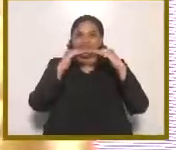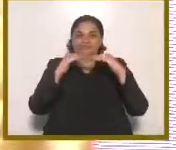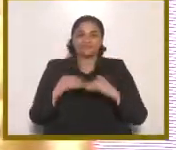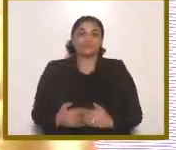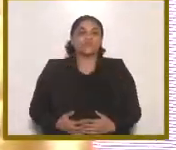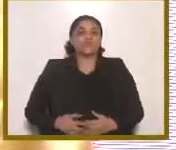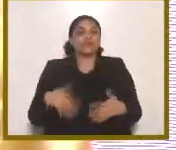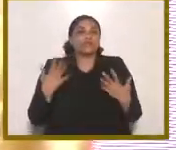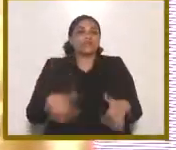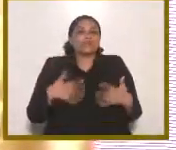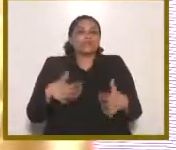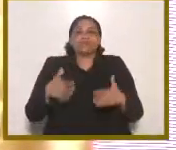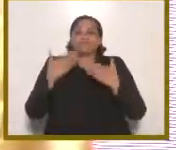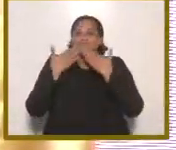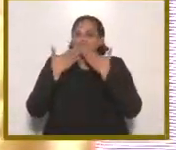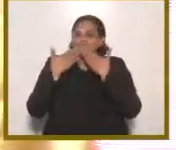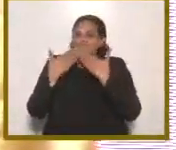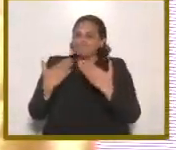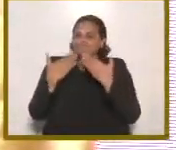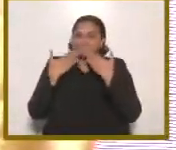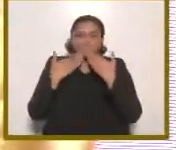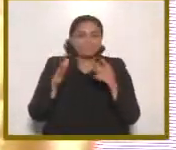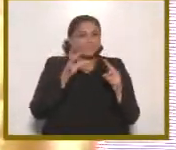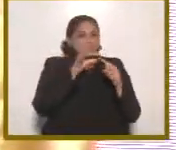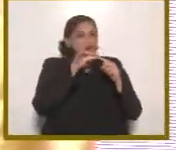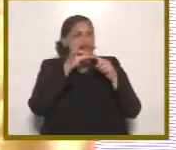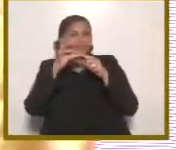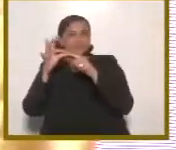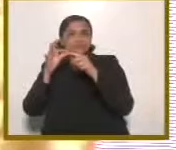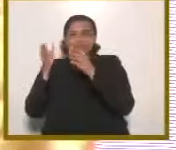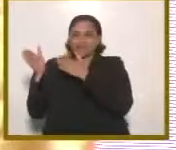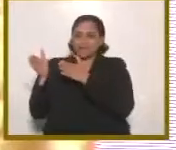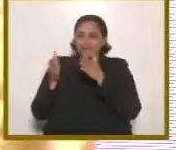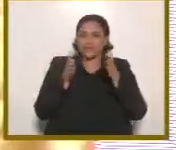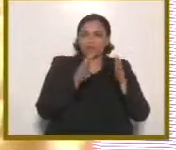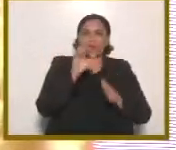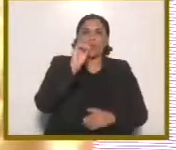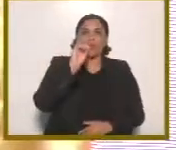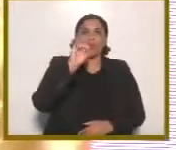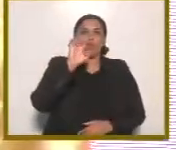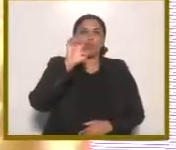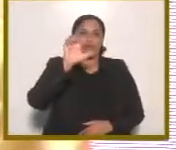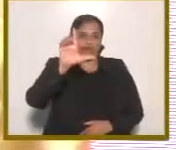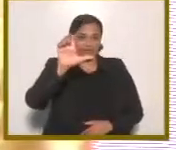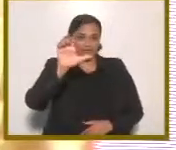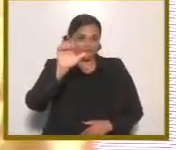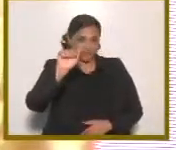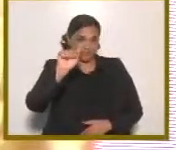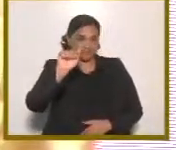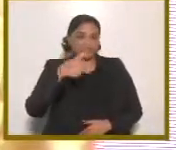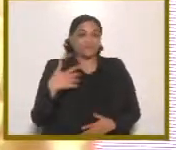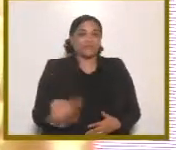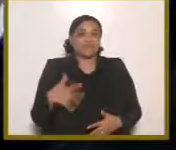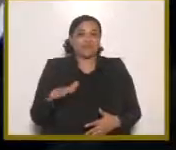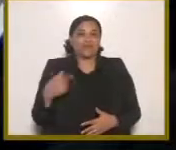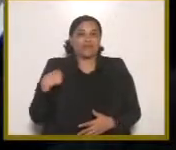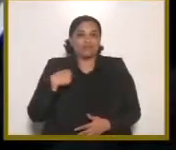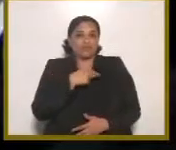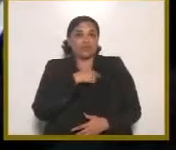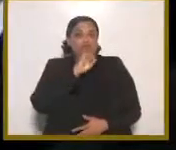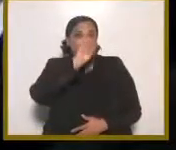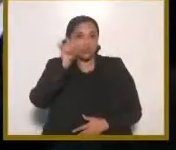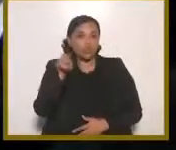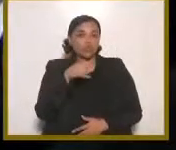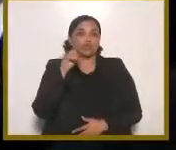Un agradecimiento especial a la Organización de Estados Americanos, OEA, en nombre del Pleno de la Junta Central